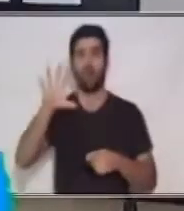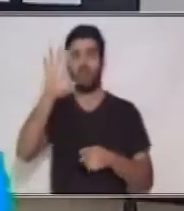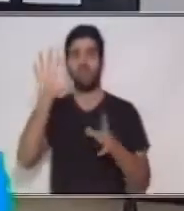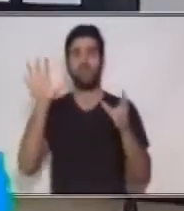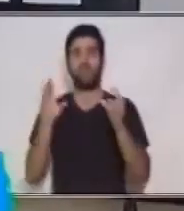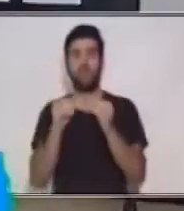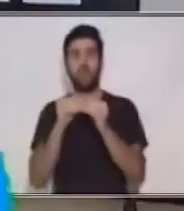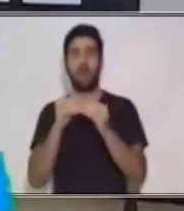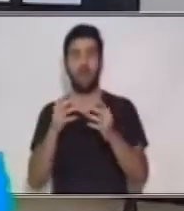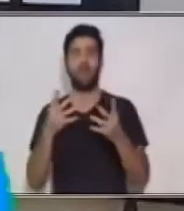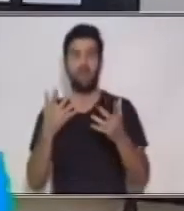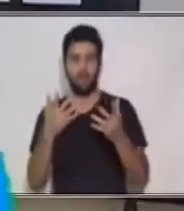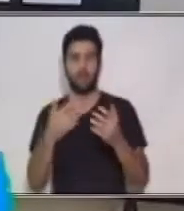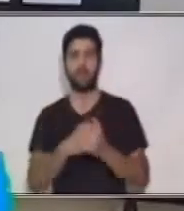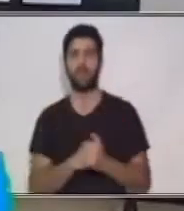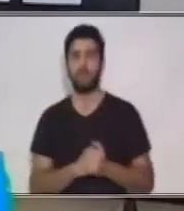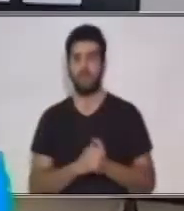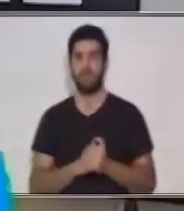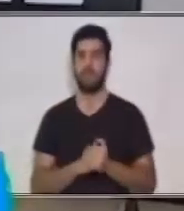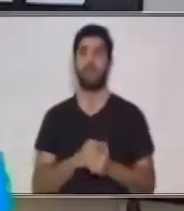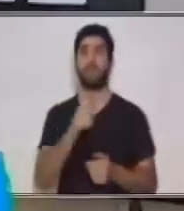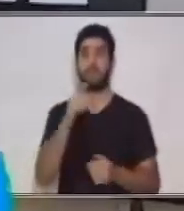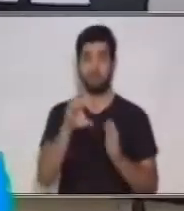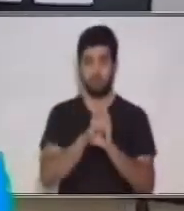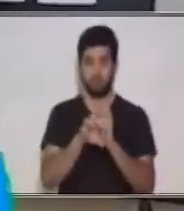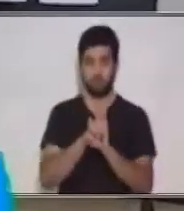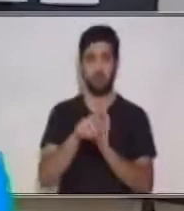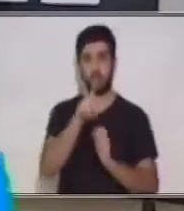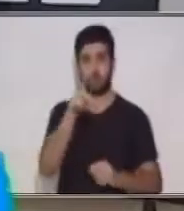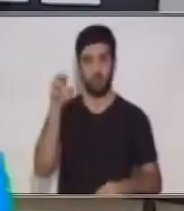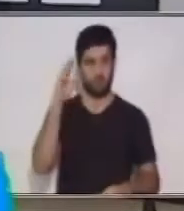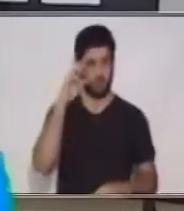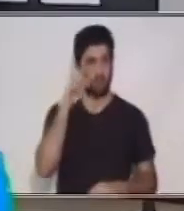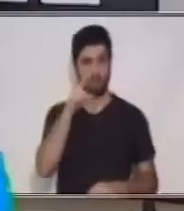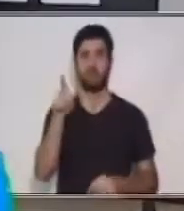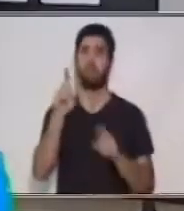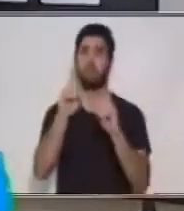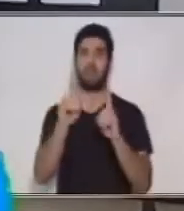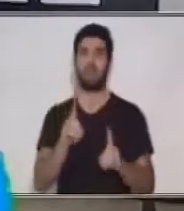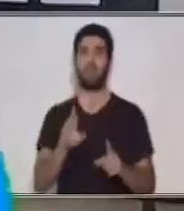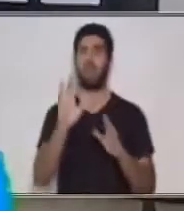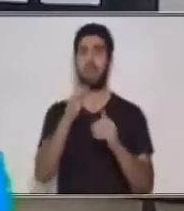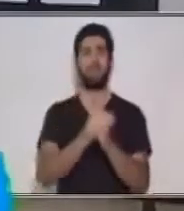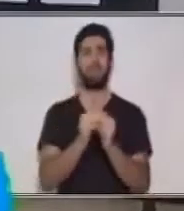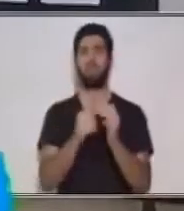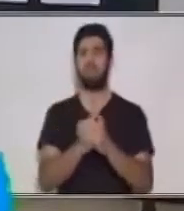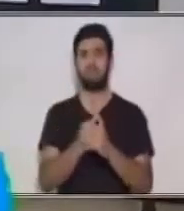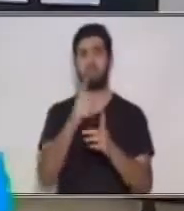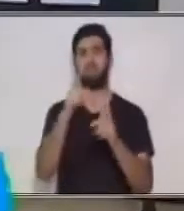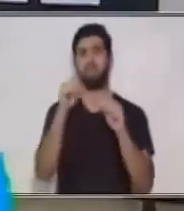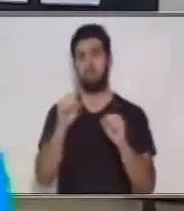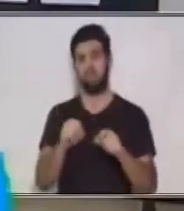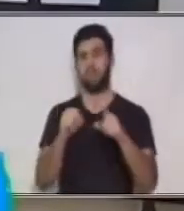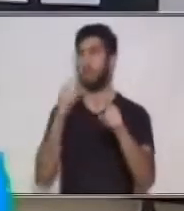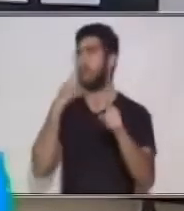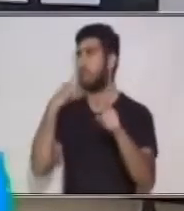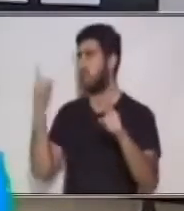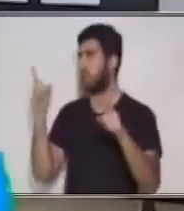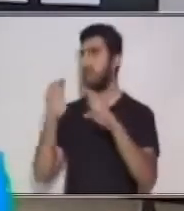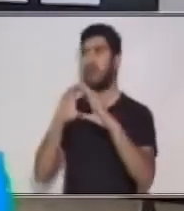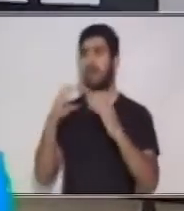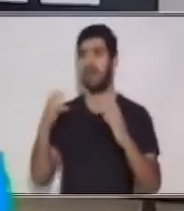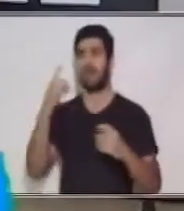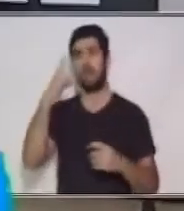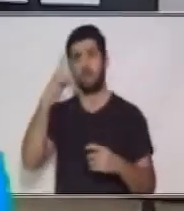matemática de quinto primaria. Si en casa hay alguna persona con discapacidad, este tema le ayudará a ejercitar habilidades